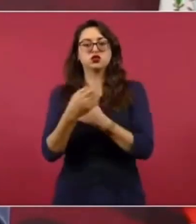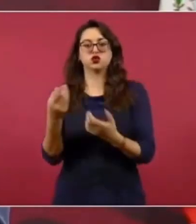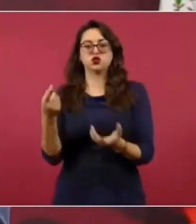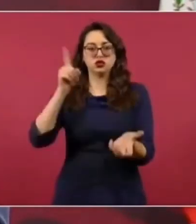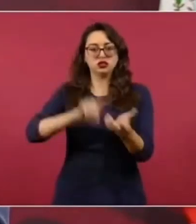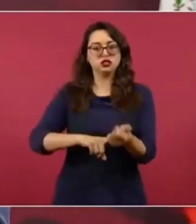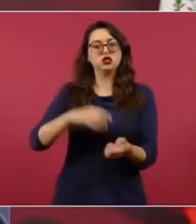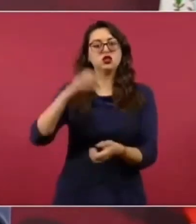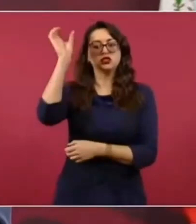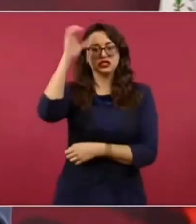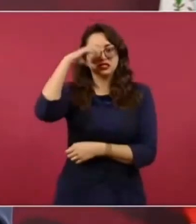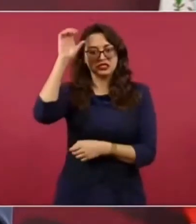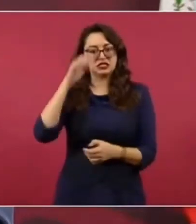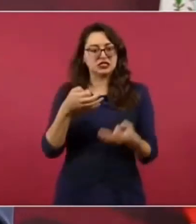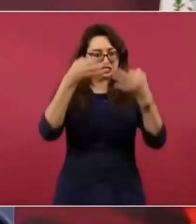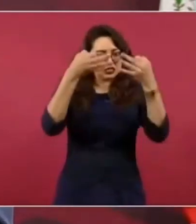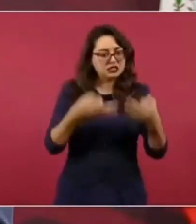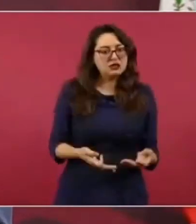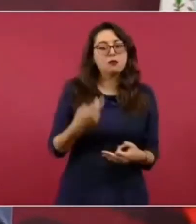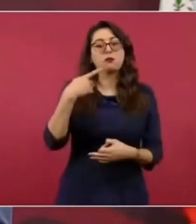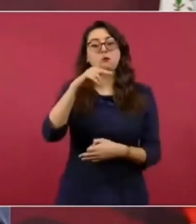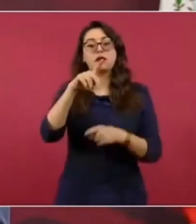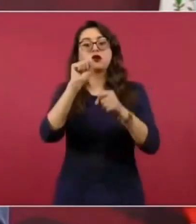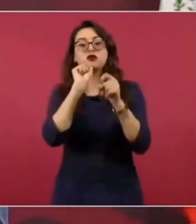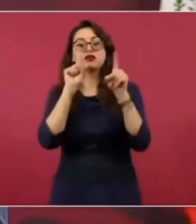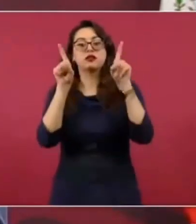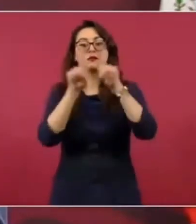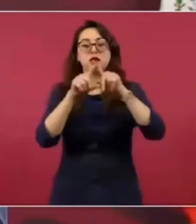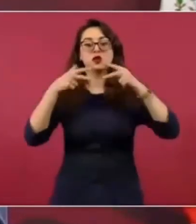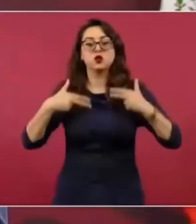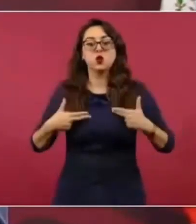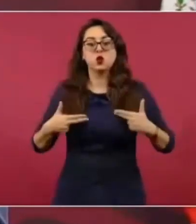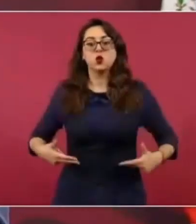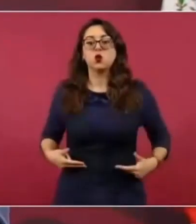científica, pero humanística.